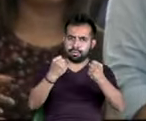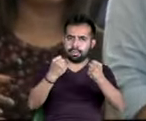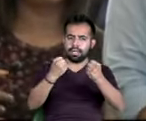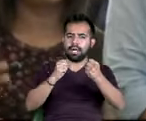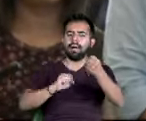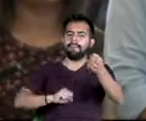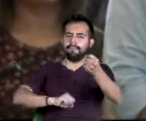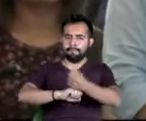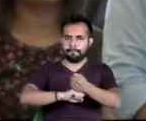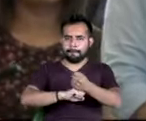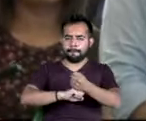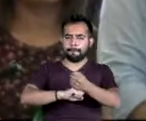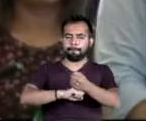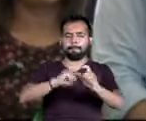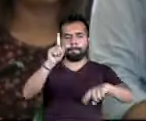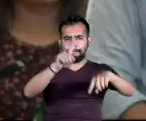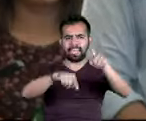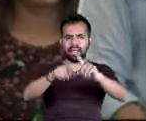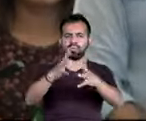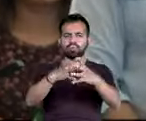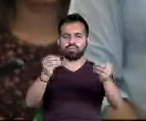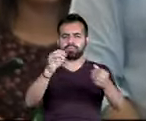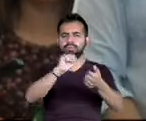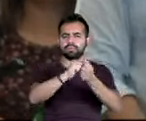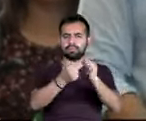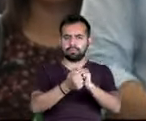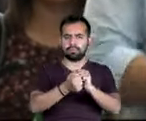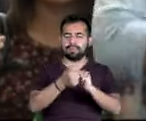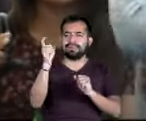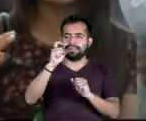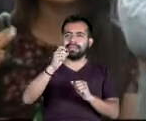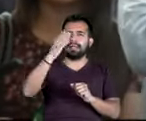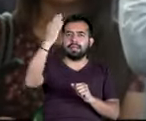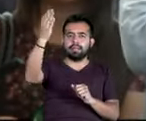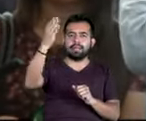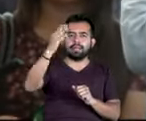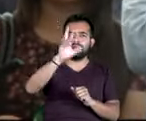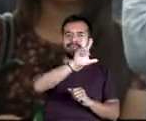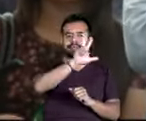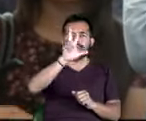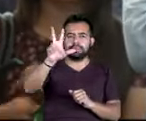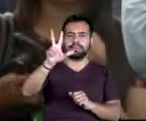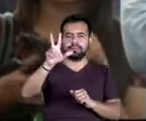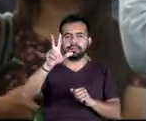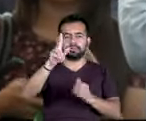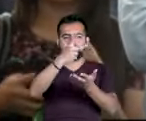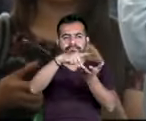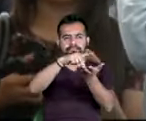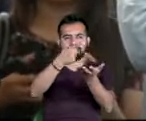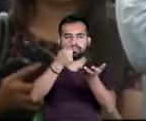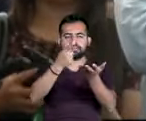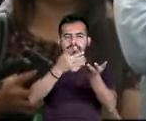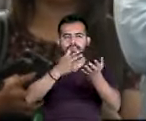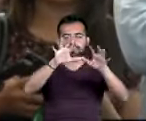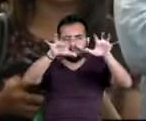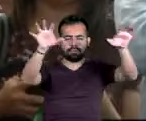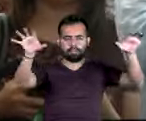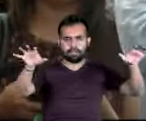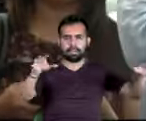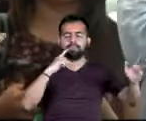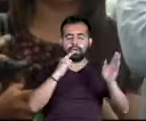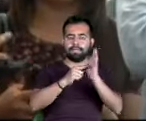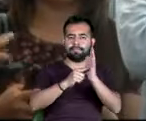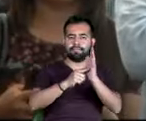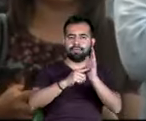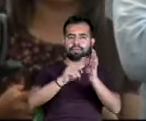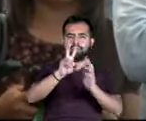solventar absolutamente todas las necesidades que tenemos en las 33 parroquias rurales, ¿no? Por ejemplo, en el Valle de los